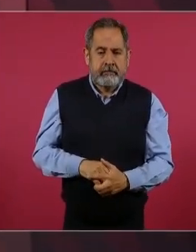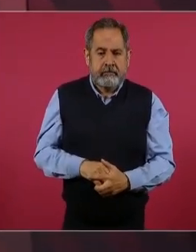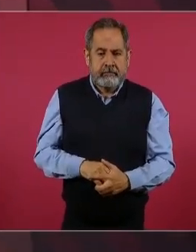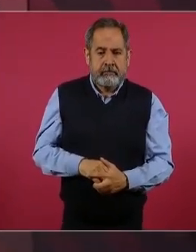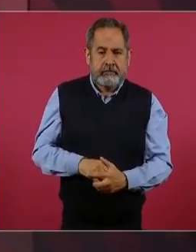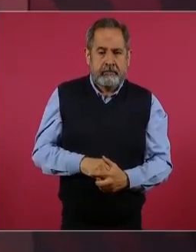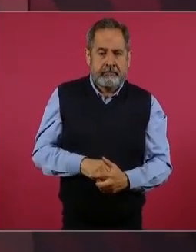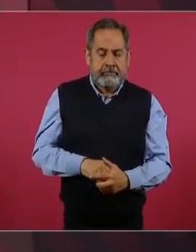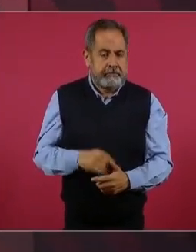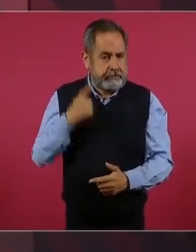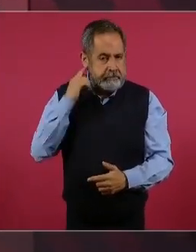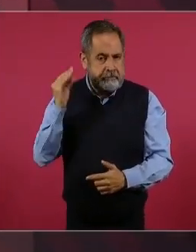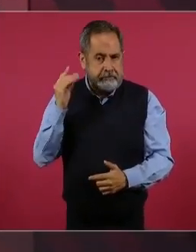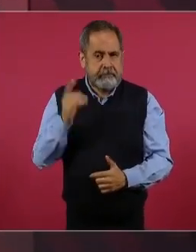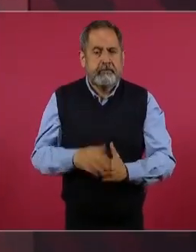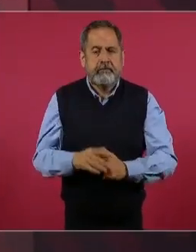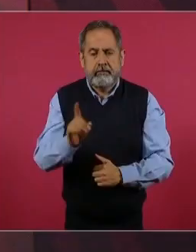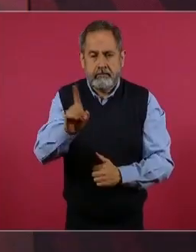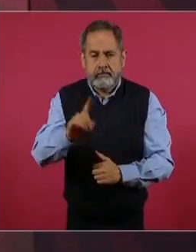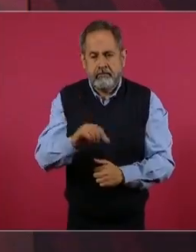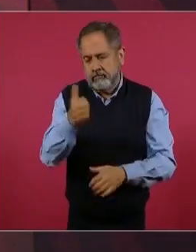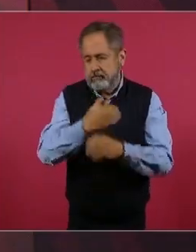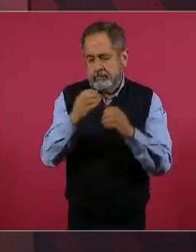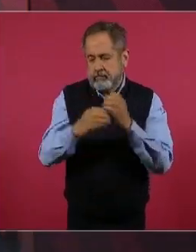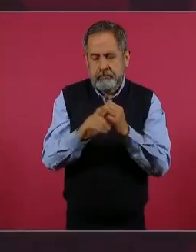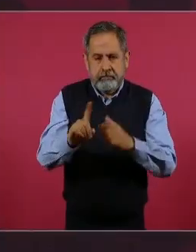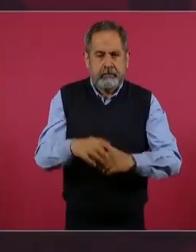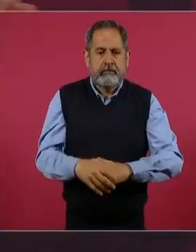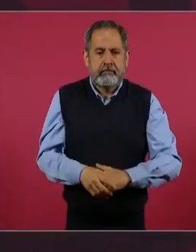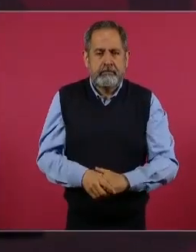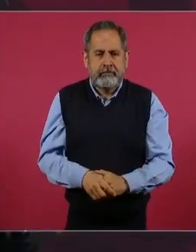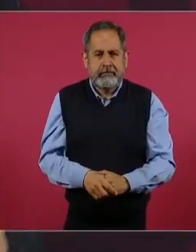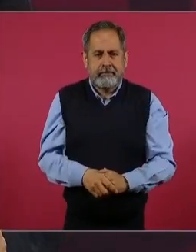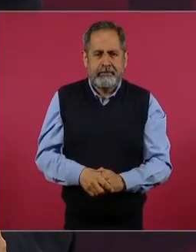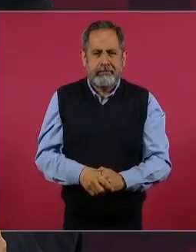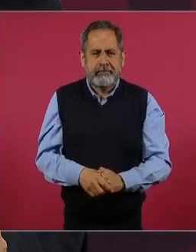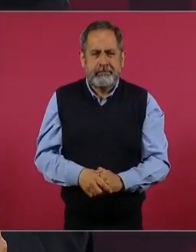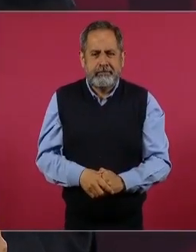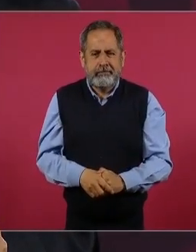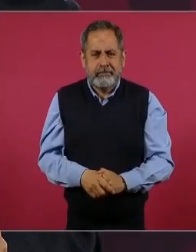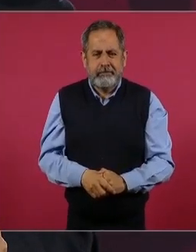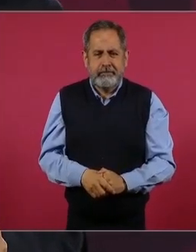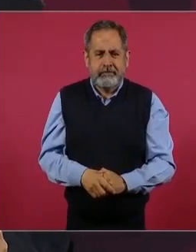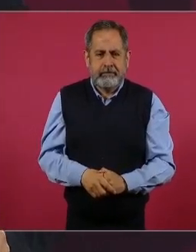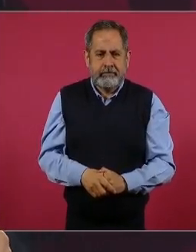No. No, tratamos otros temas. Es que esto